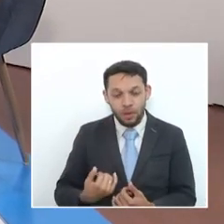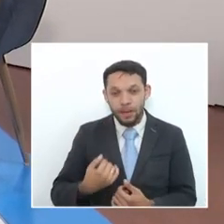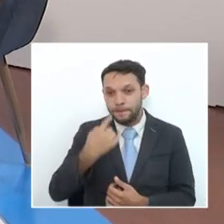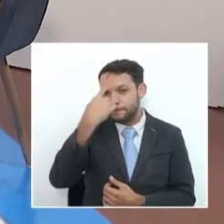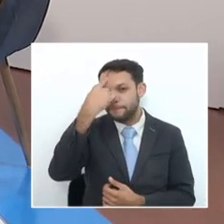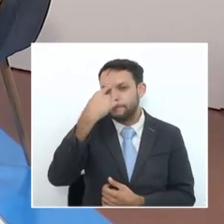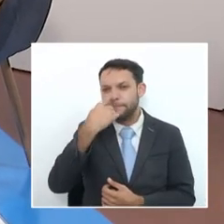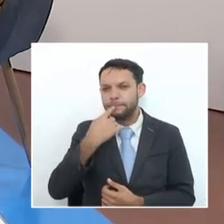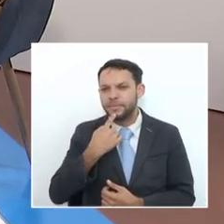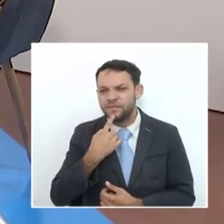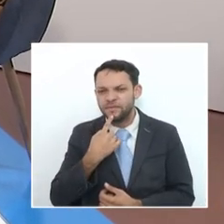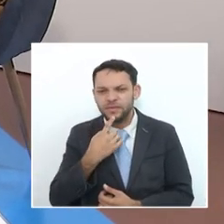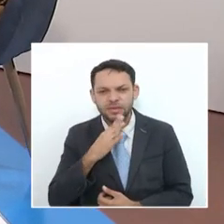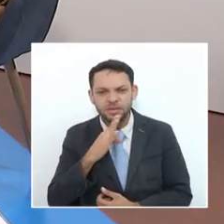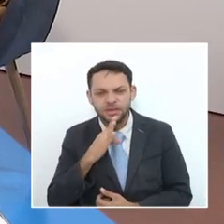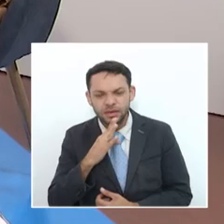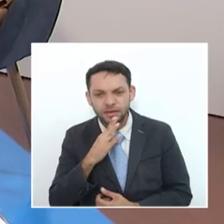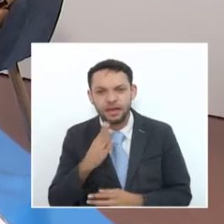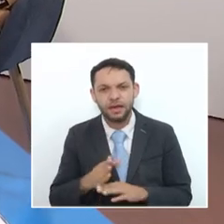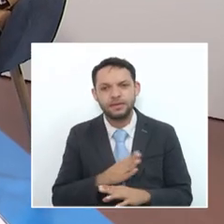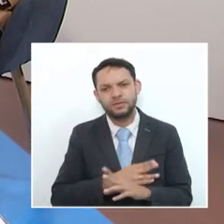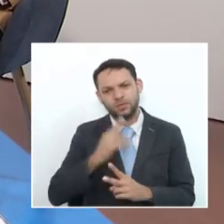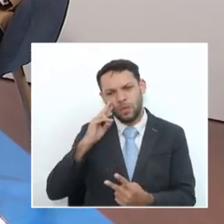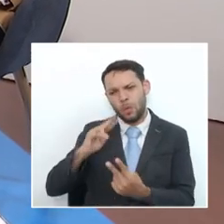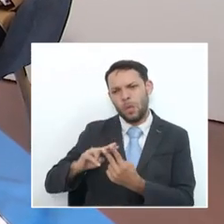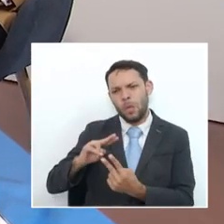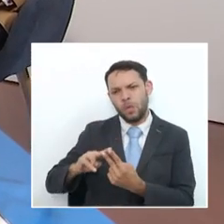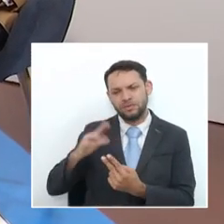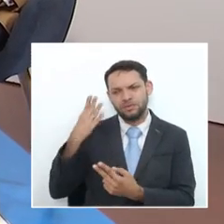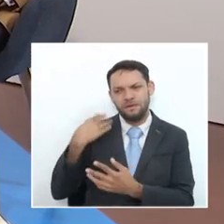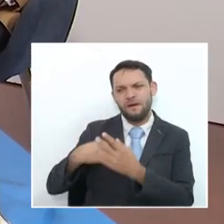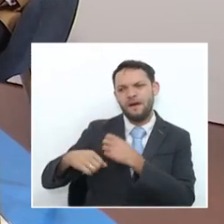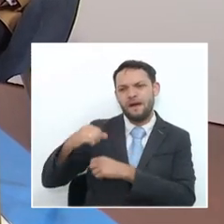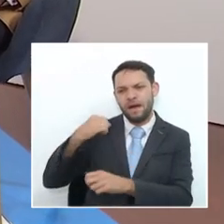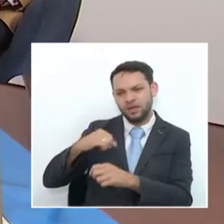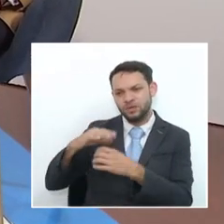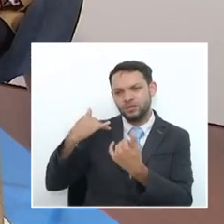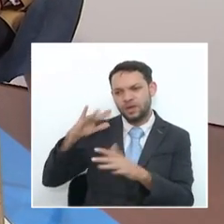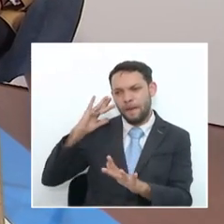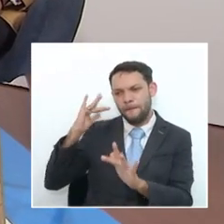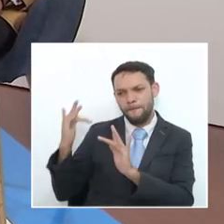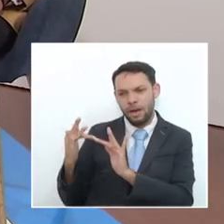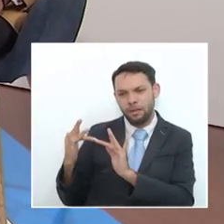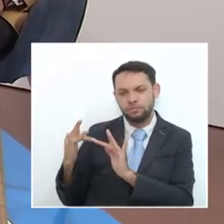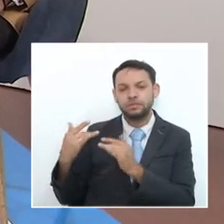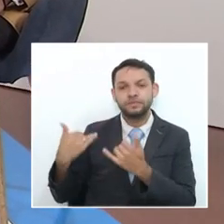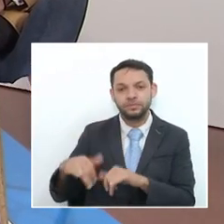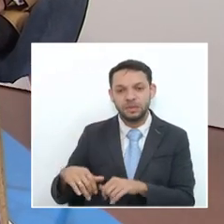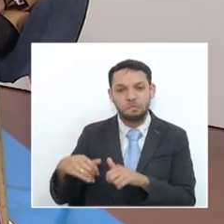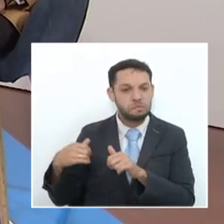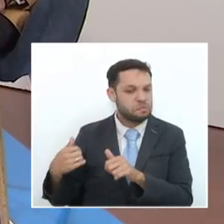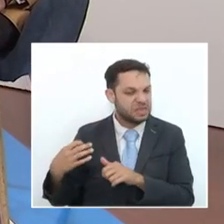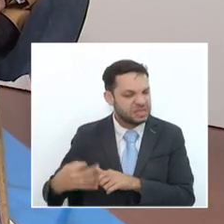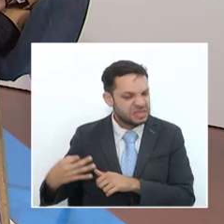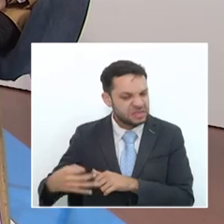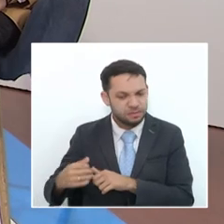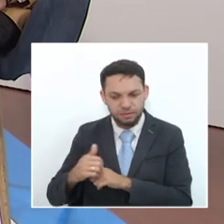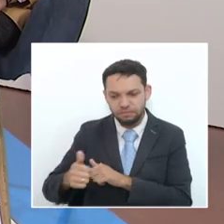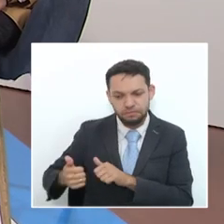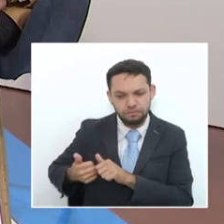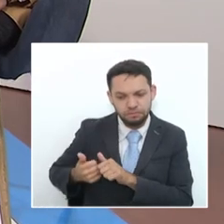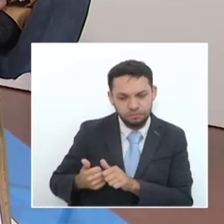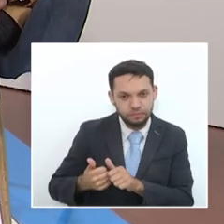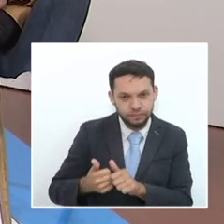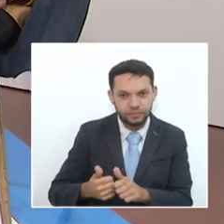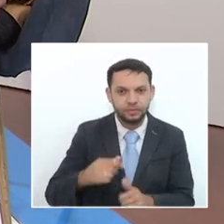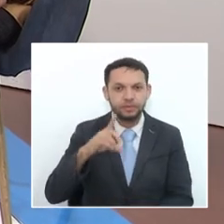ahora, yo la conozco desde hace mucho tiempo y he estado con usted en las buenas y en las malas. Ajá. Es